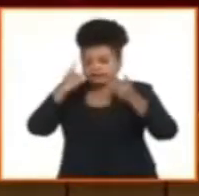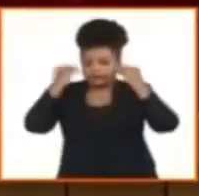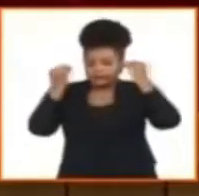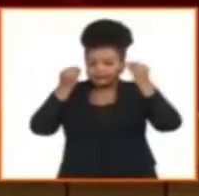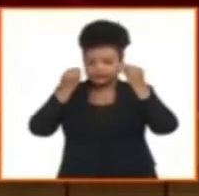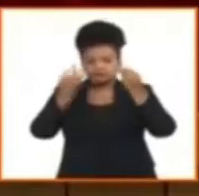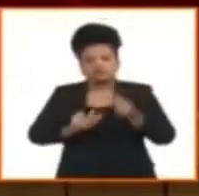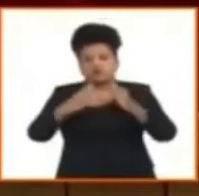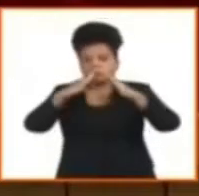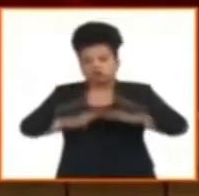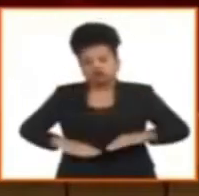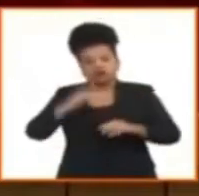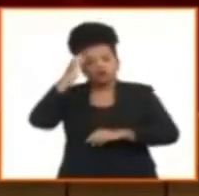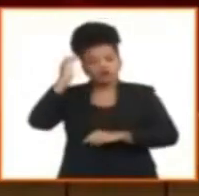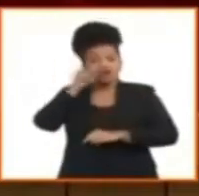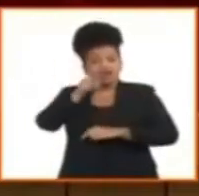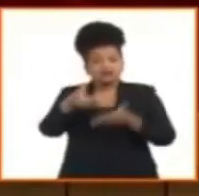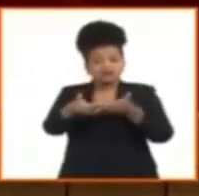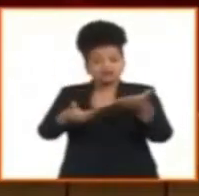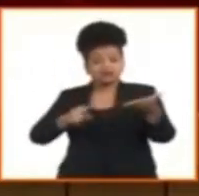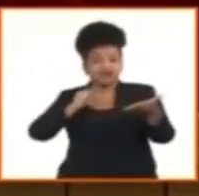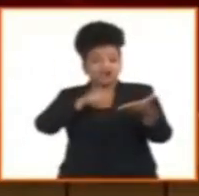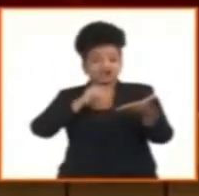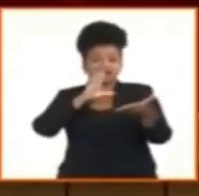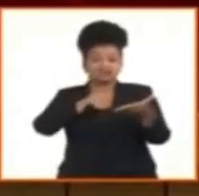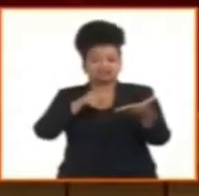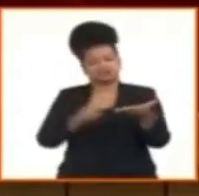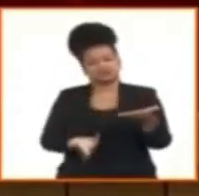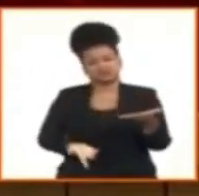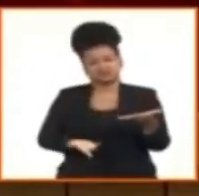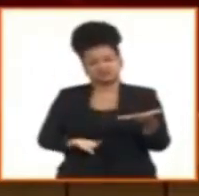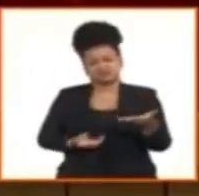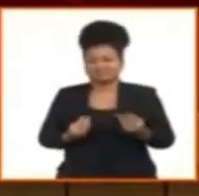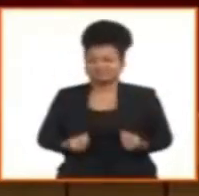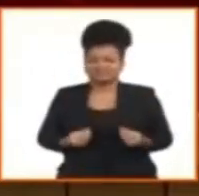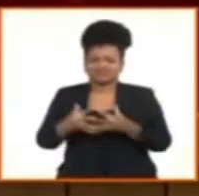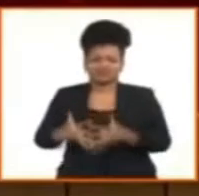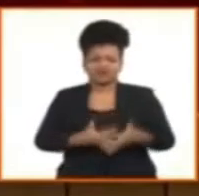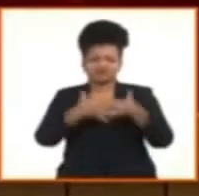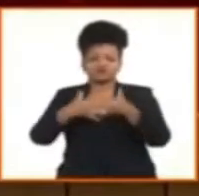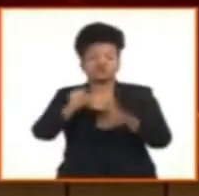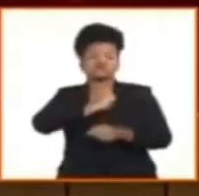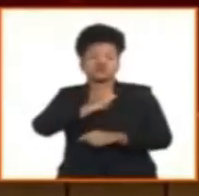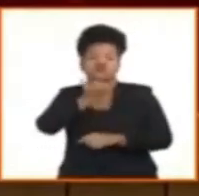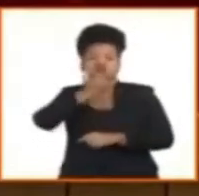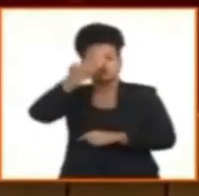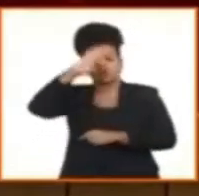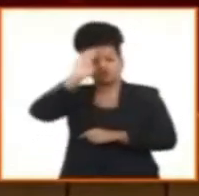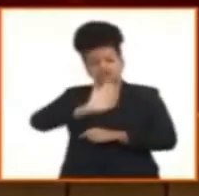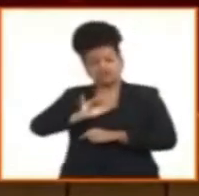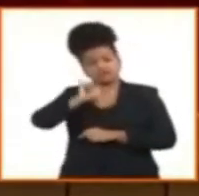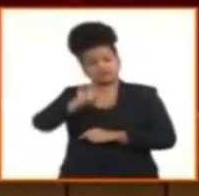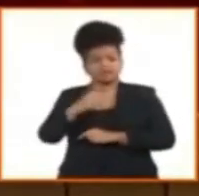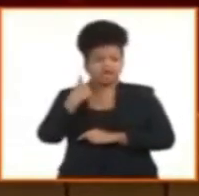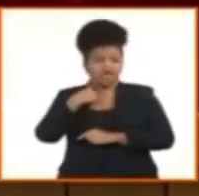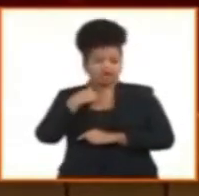gobierno. Eso es un planteamiento totalmente perverso y eso es lo que le han estado tratando de aplicar a Cuba durante más de 60